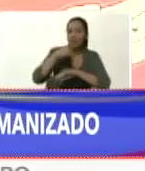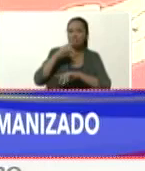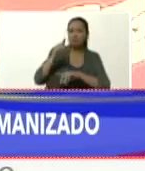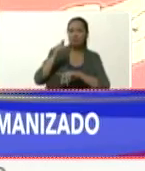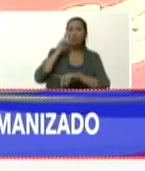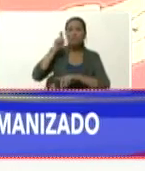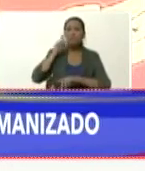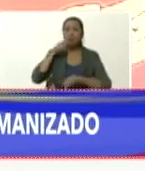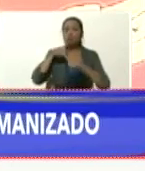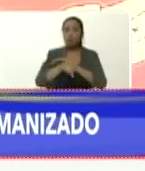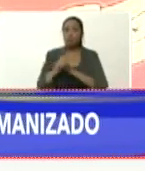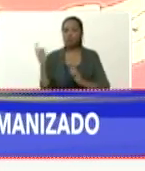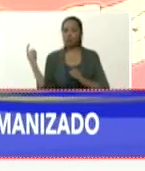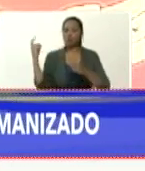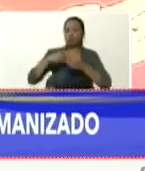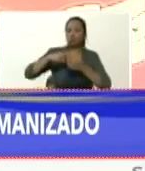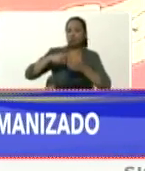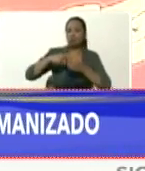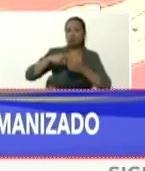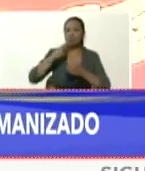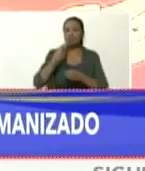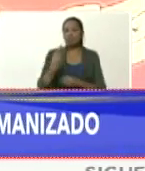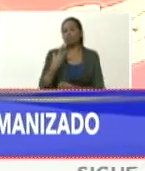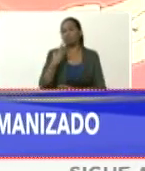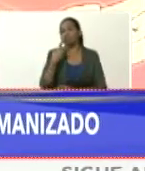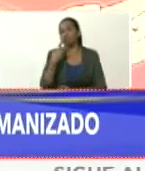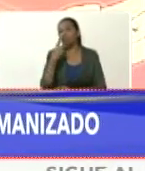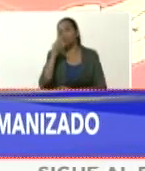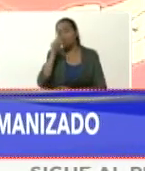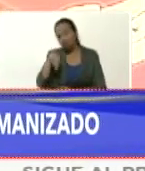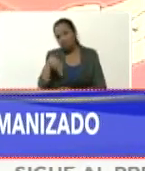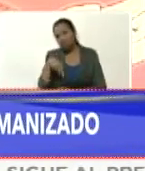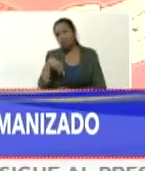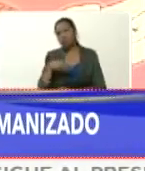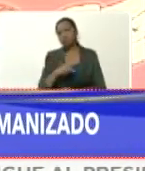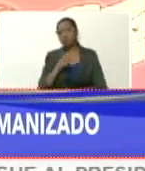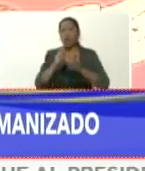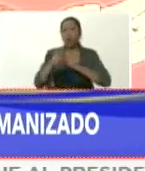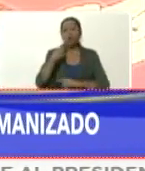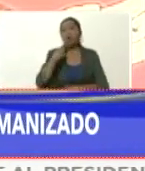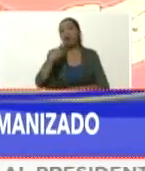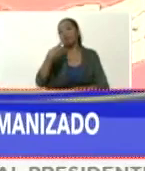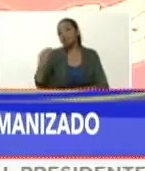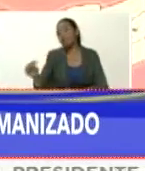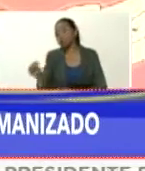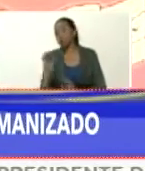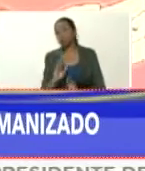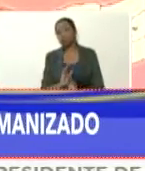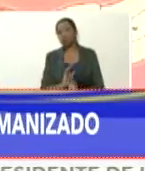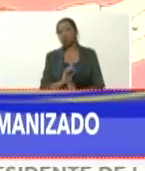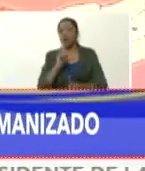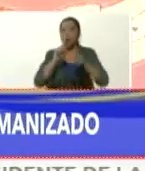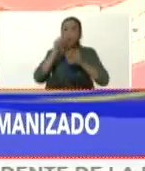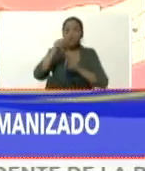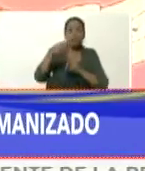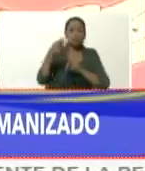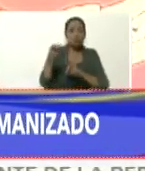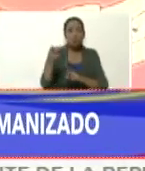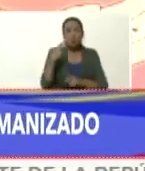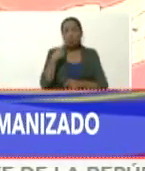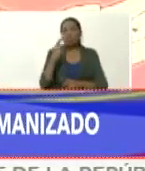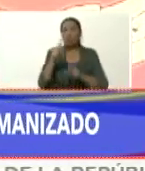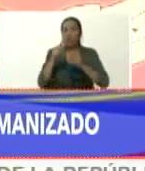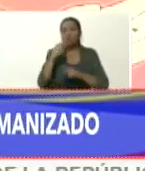¿Parto Humanizado llegó a ti? Y algunas me han contestado, sí. Pero otras me han contestado que no. Y ahí mismo yo